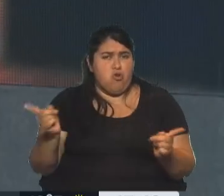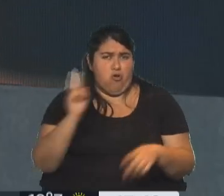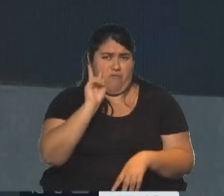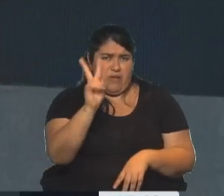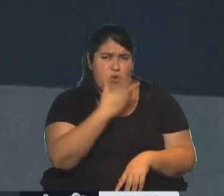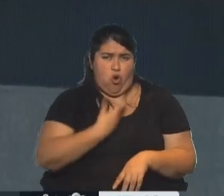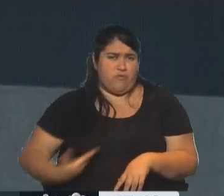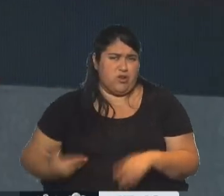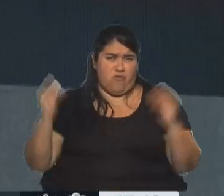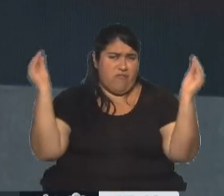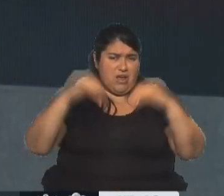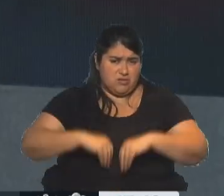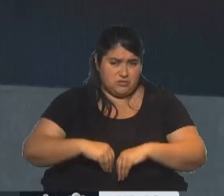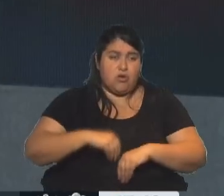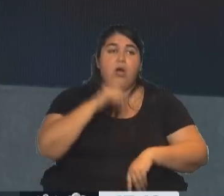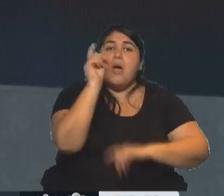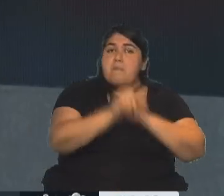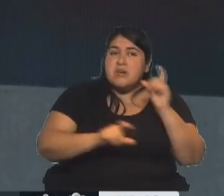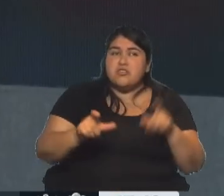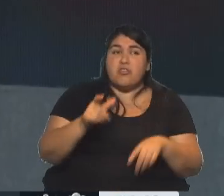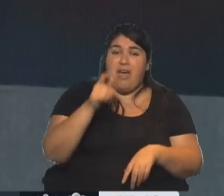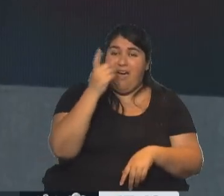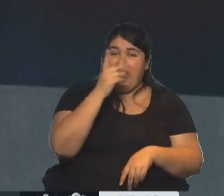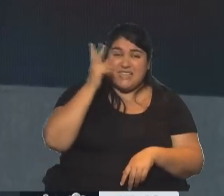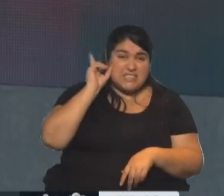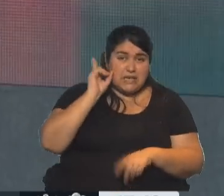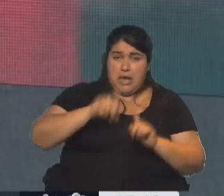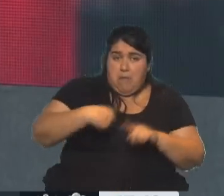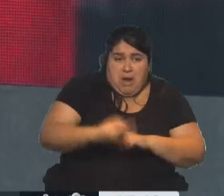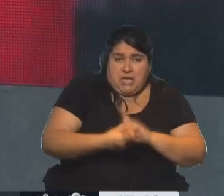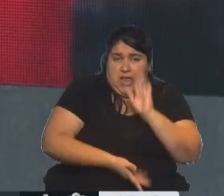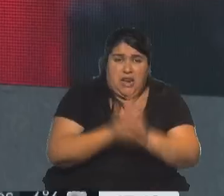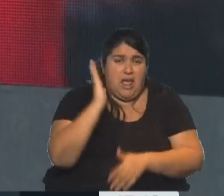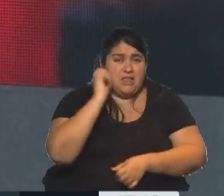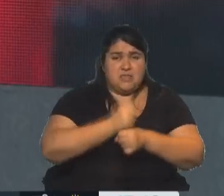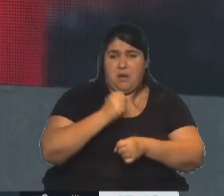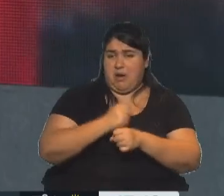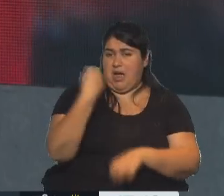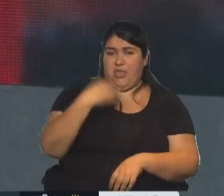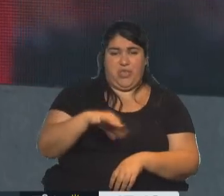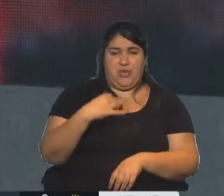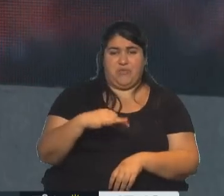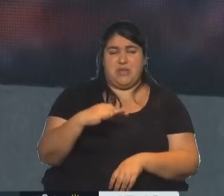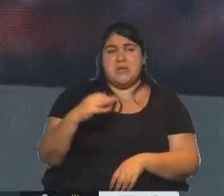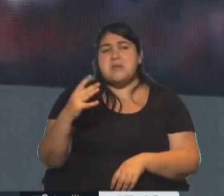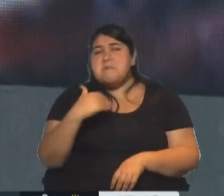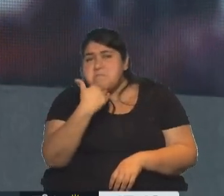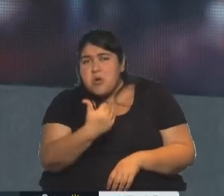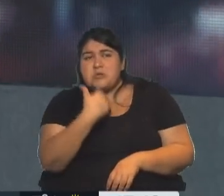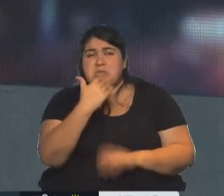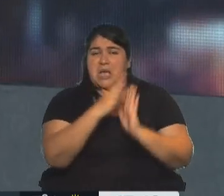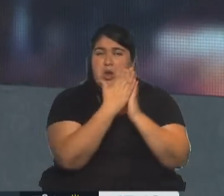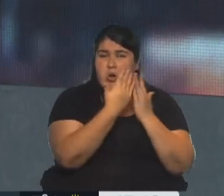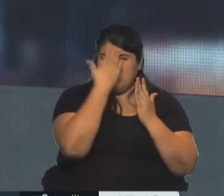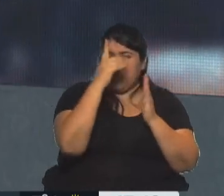fracasó. Al chileno promedio, palabras más, palabras menos, mañana tiene que ir a trabajar y de fondo no sé hasta dónde le importa el tema de la Constitución